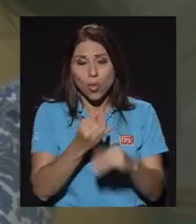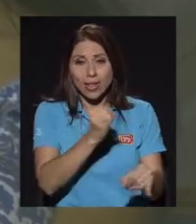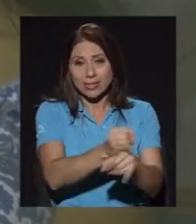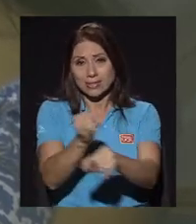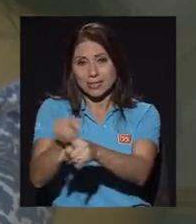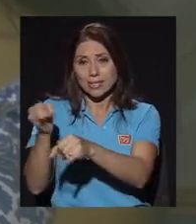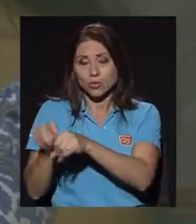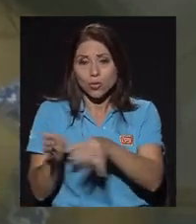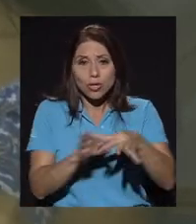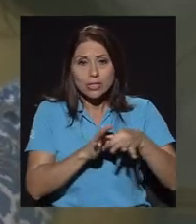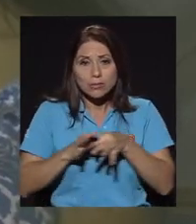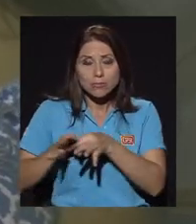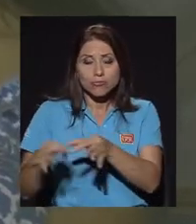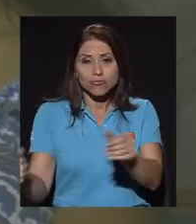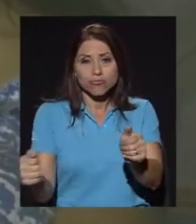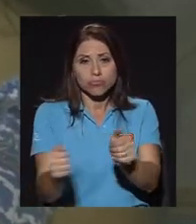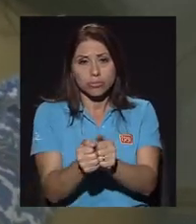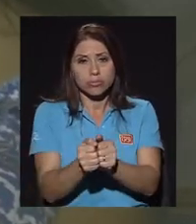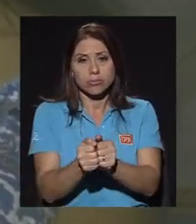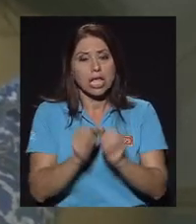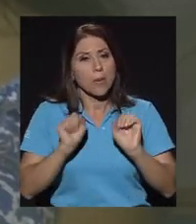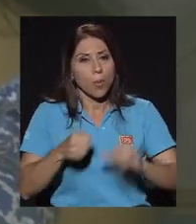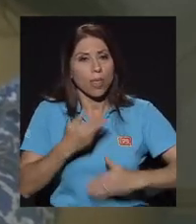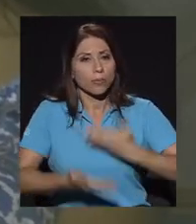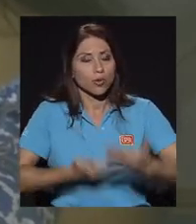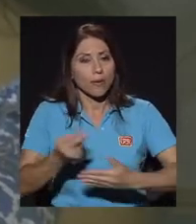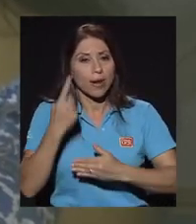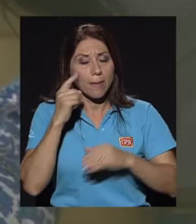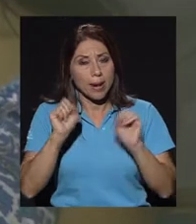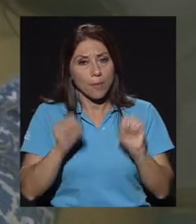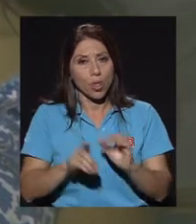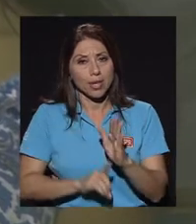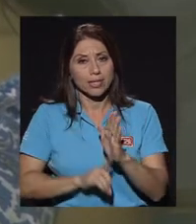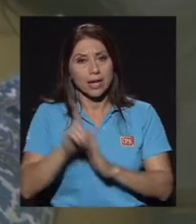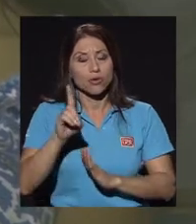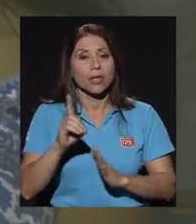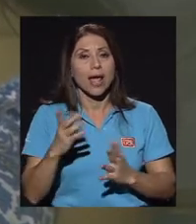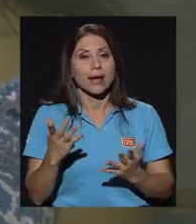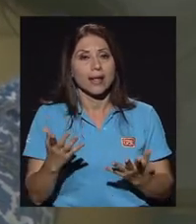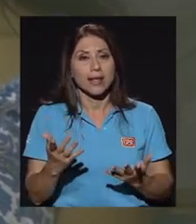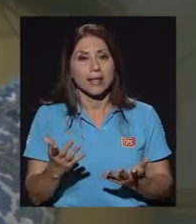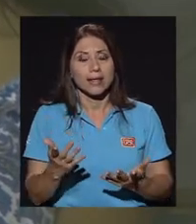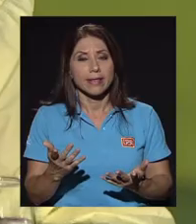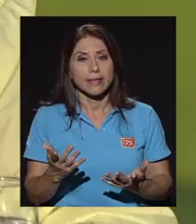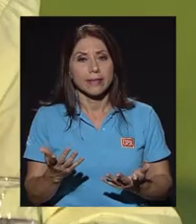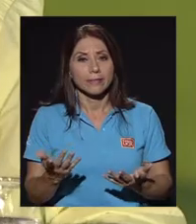conjunto, que podamos colaborar para poder desarrollar